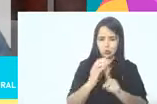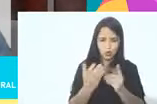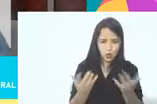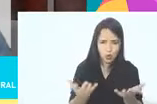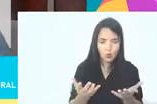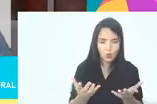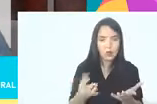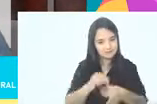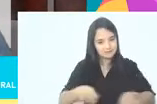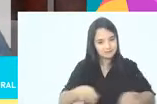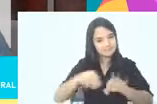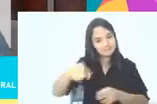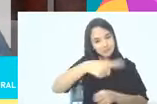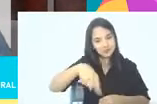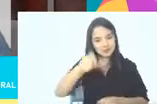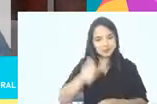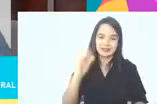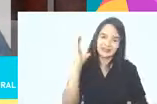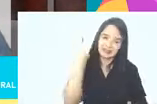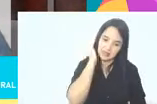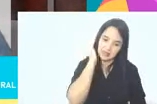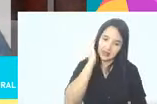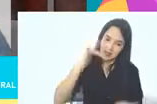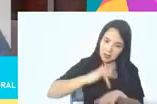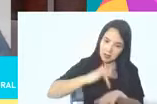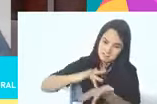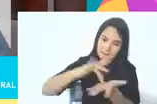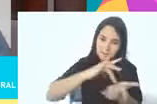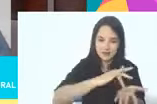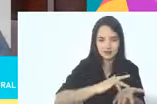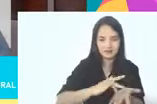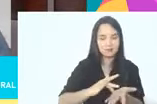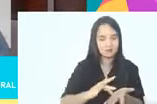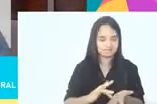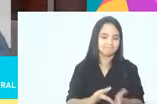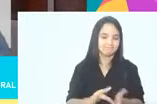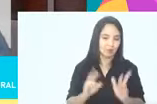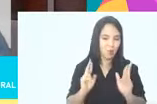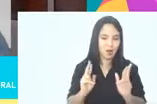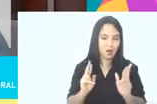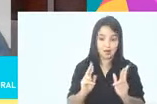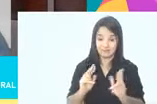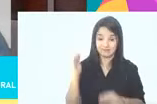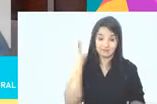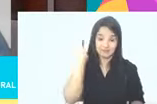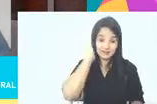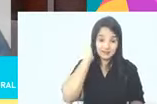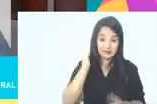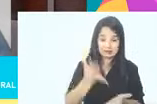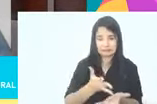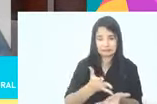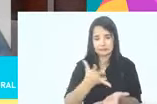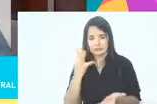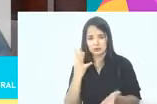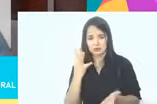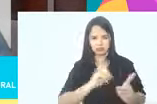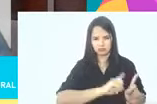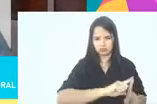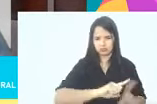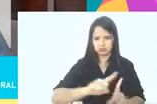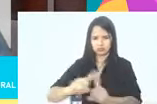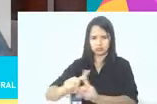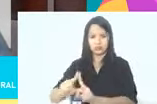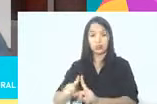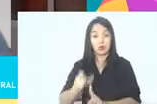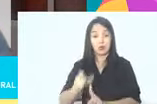de laboratorio, porque allí fácilmente podemos identificar que una de las necesidades fundamentales es articular la política